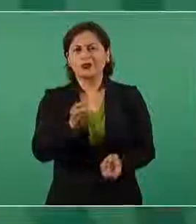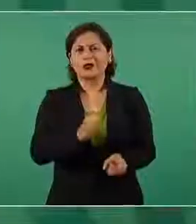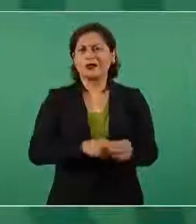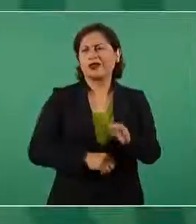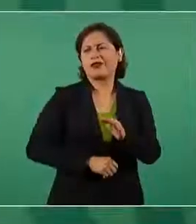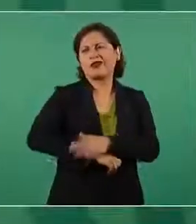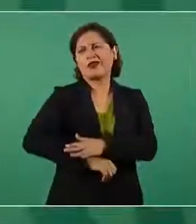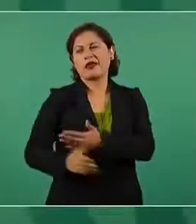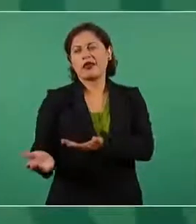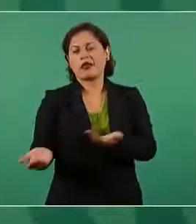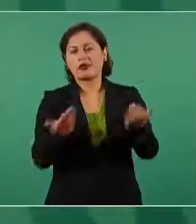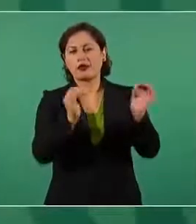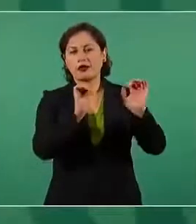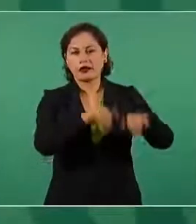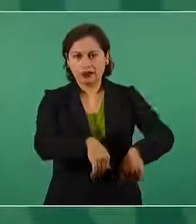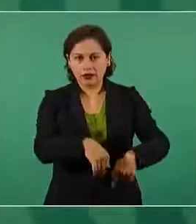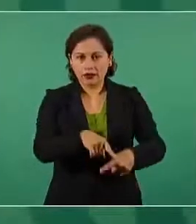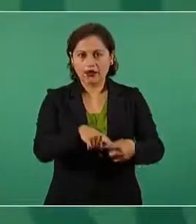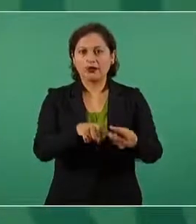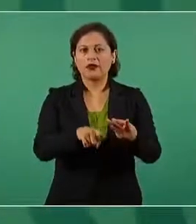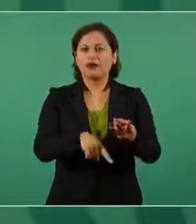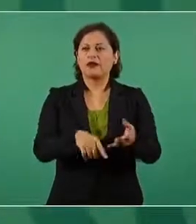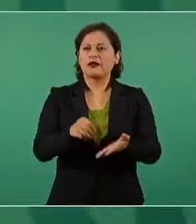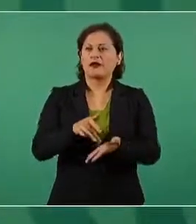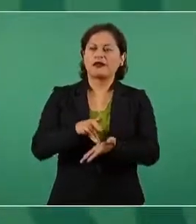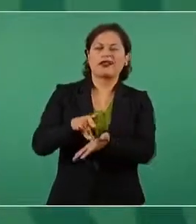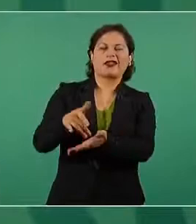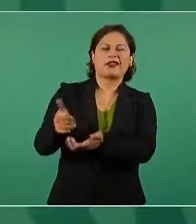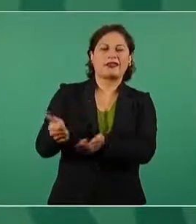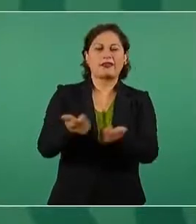nepotismo, de influyentismo.